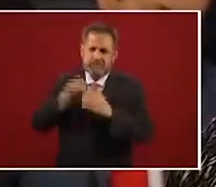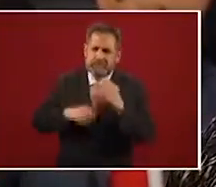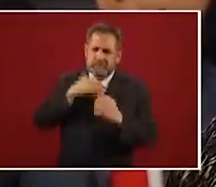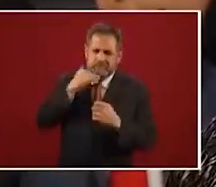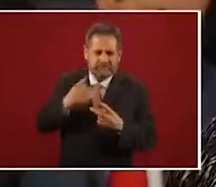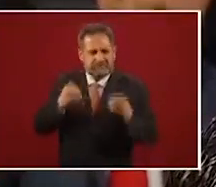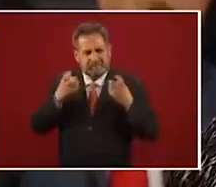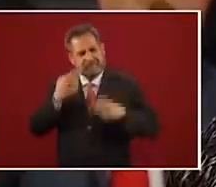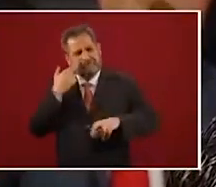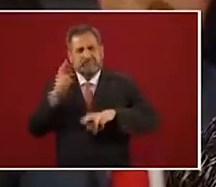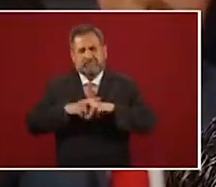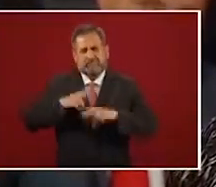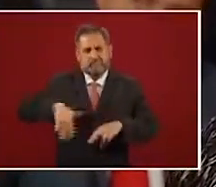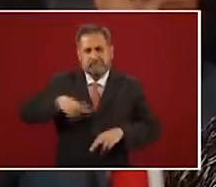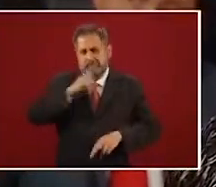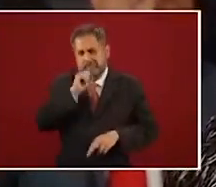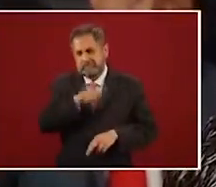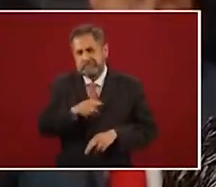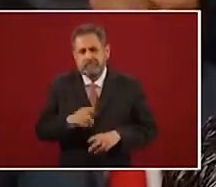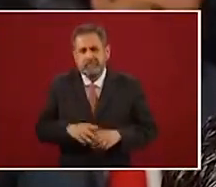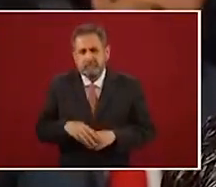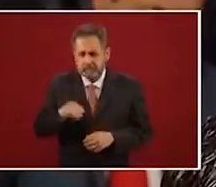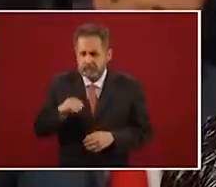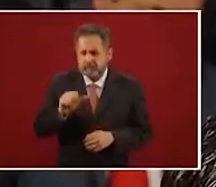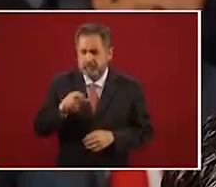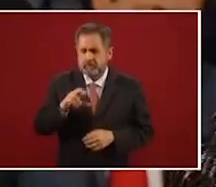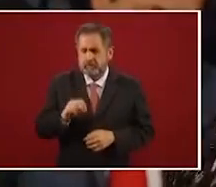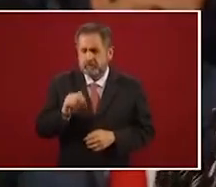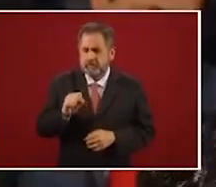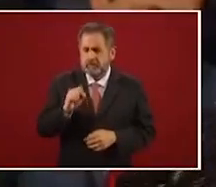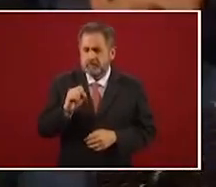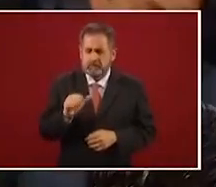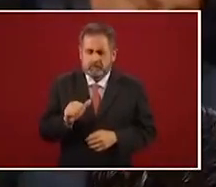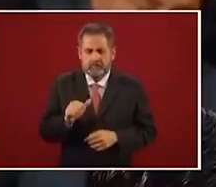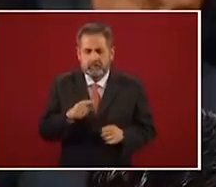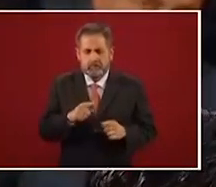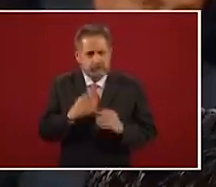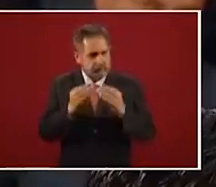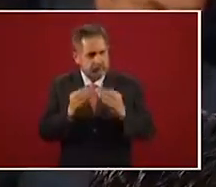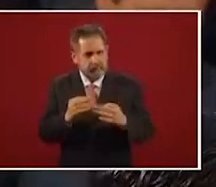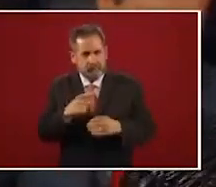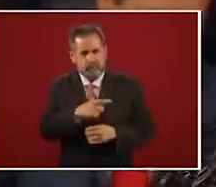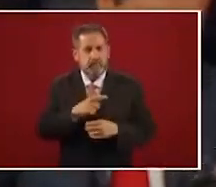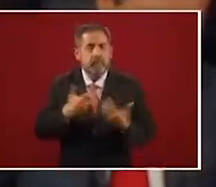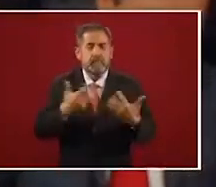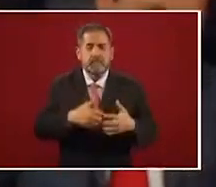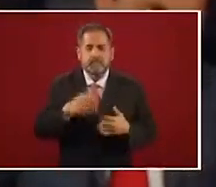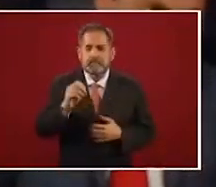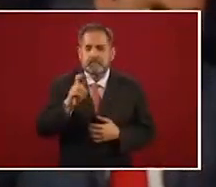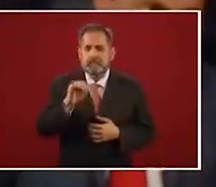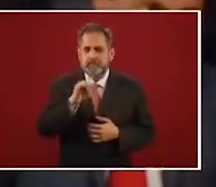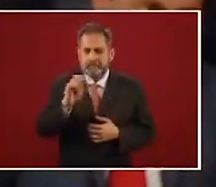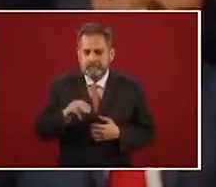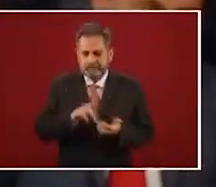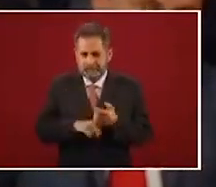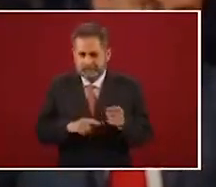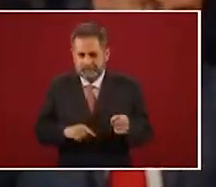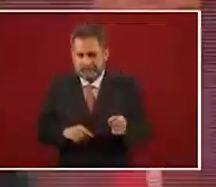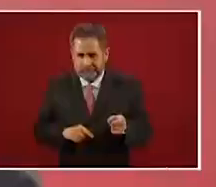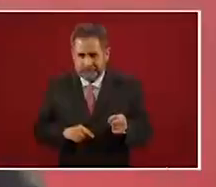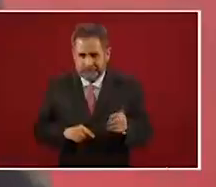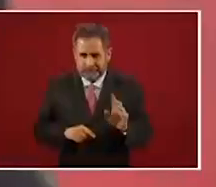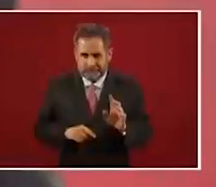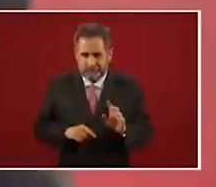ladrón, como usted lo dijo hace un momento, Mario Sosa Gómez, de la empresa Horizon. Yo no dije que le dé seguimiento.